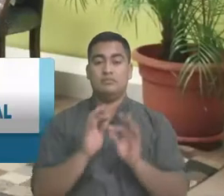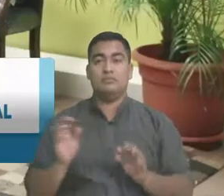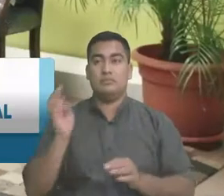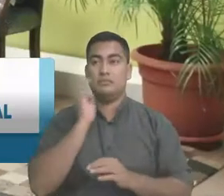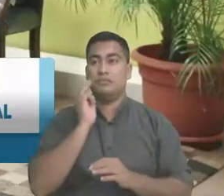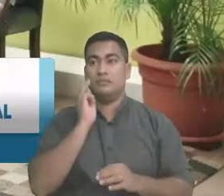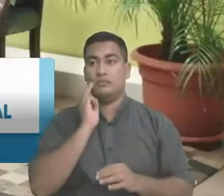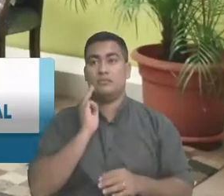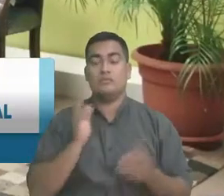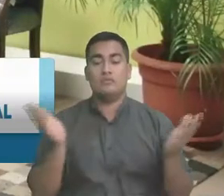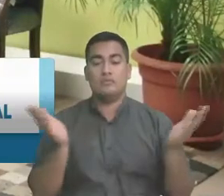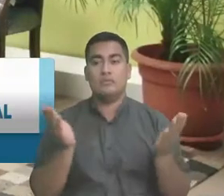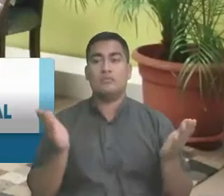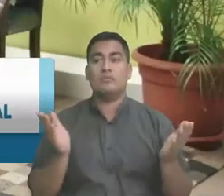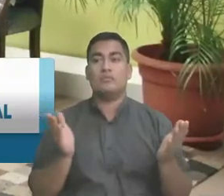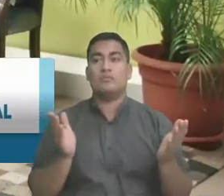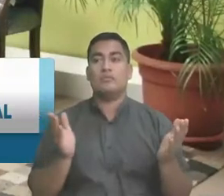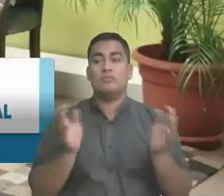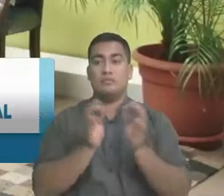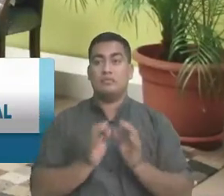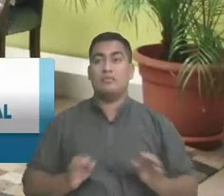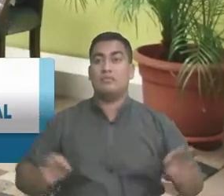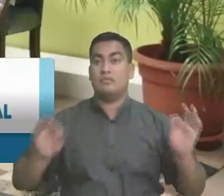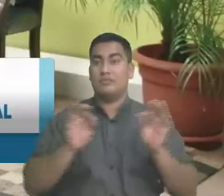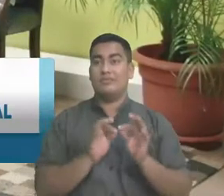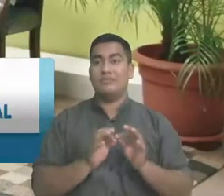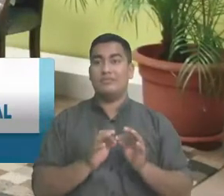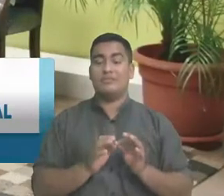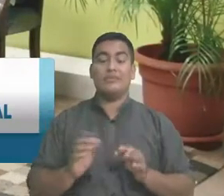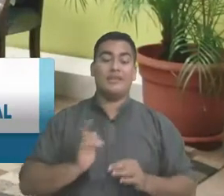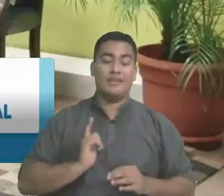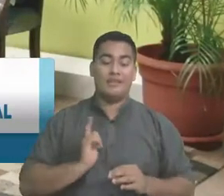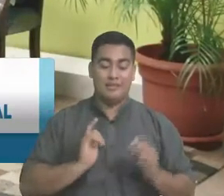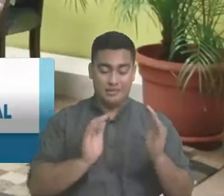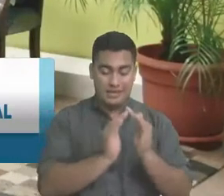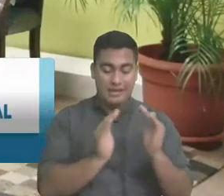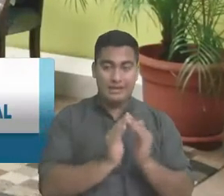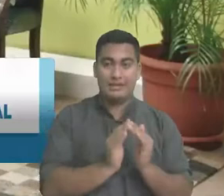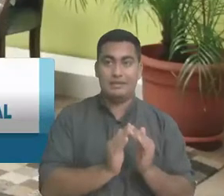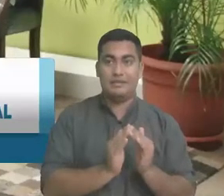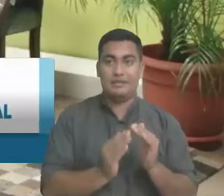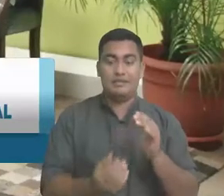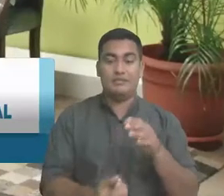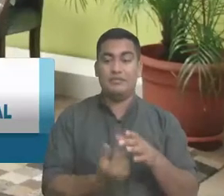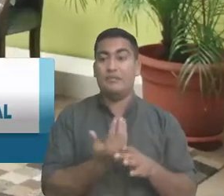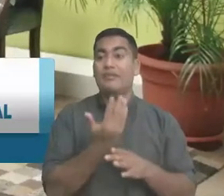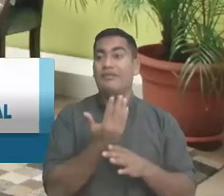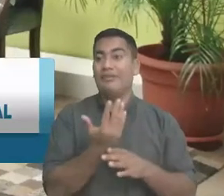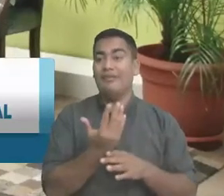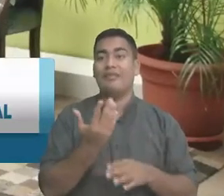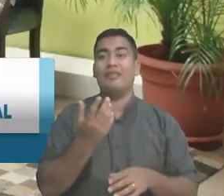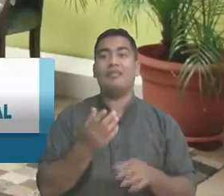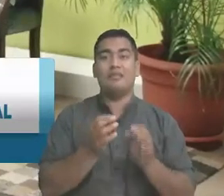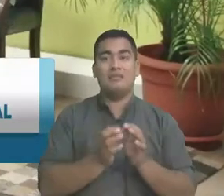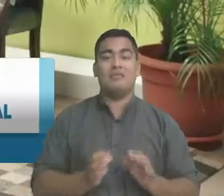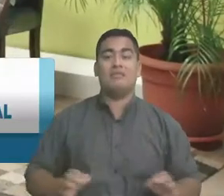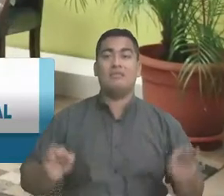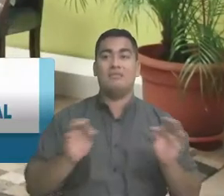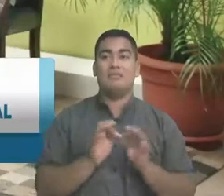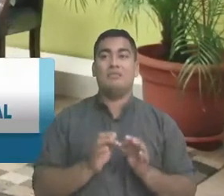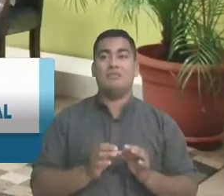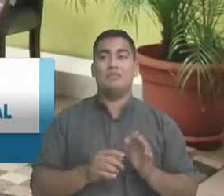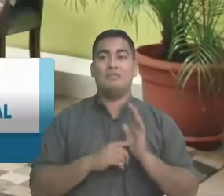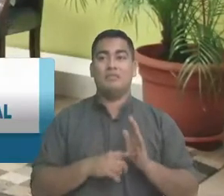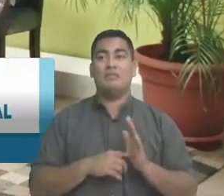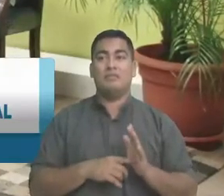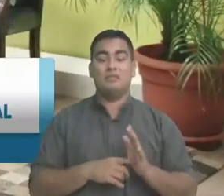tener un botiquín de plantas medicinales preventivo. Entonces, tenemos que hacer... como decir, esta